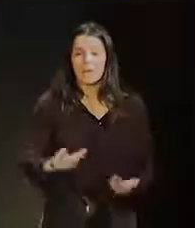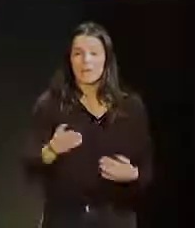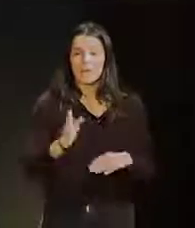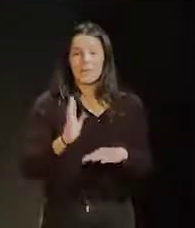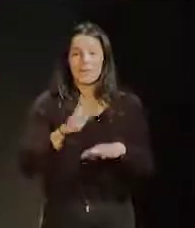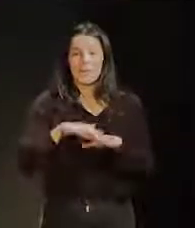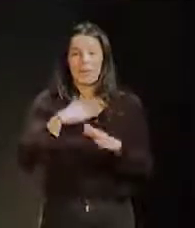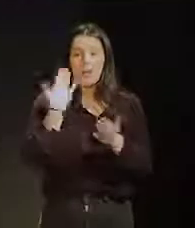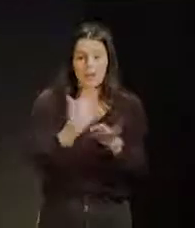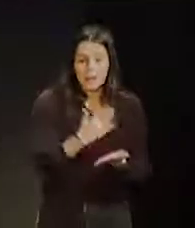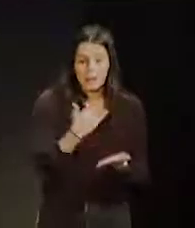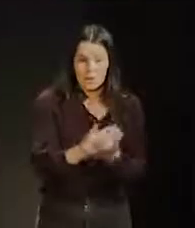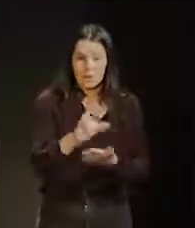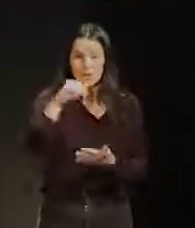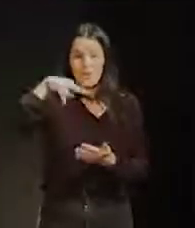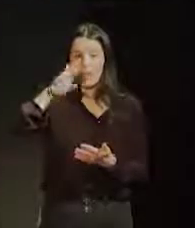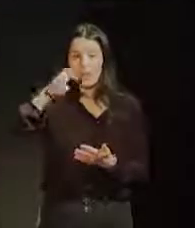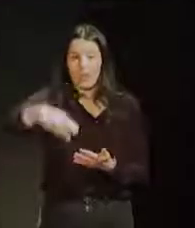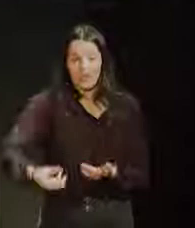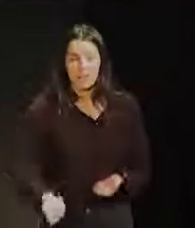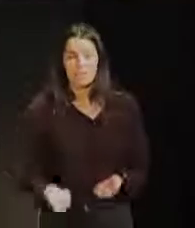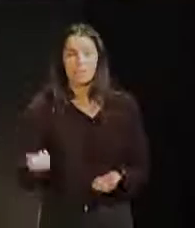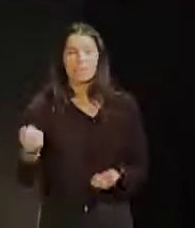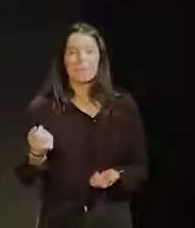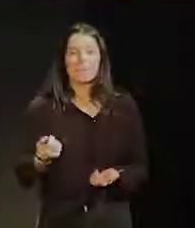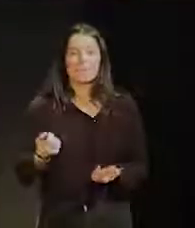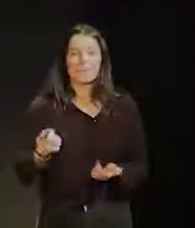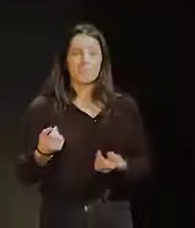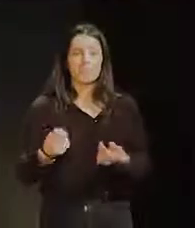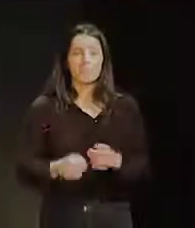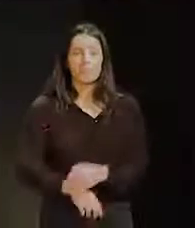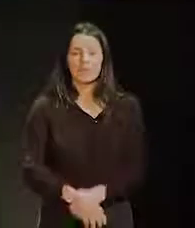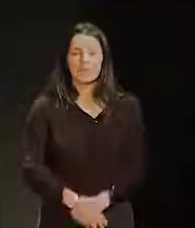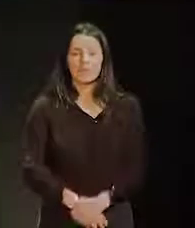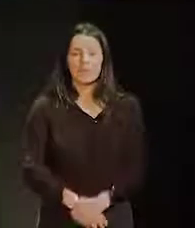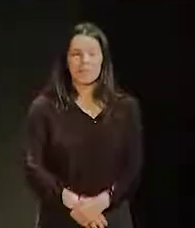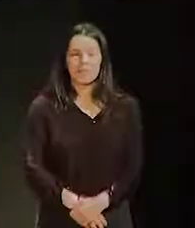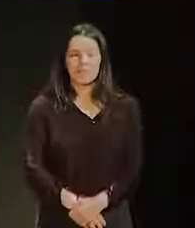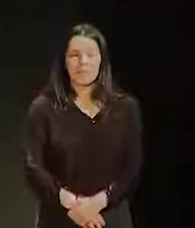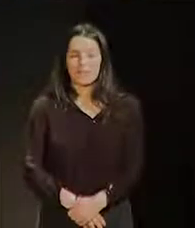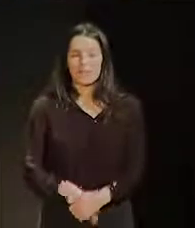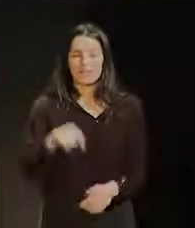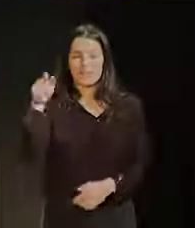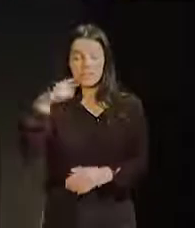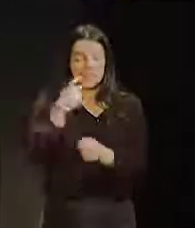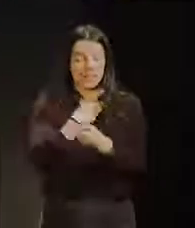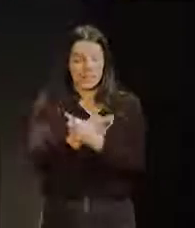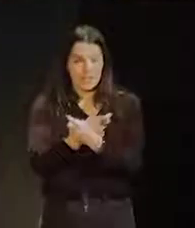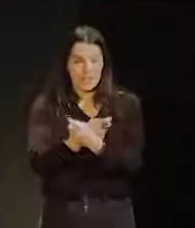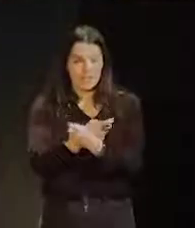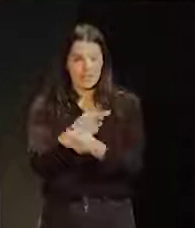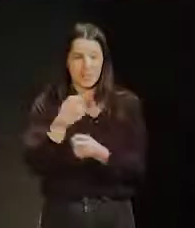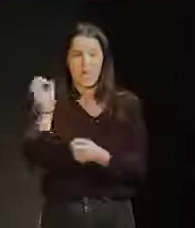los INEM, porque me convencí con el trabajo en Austria,